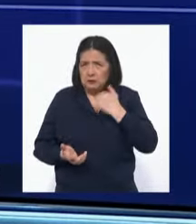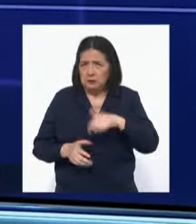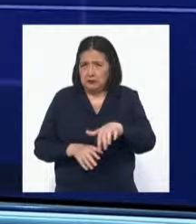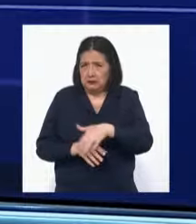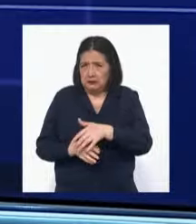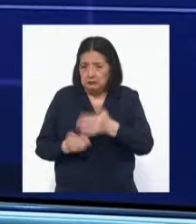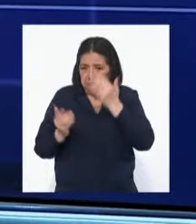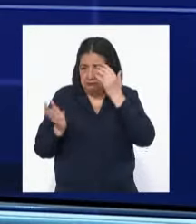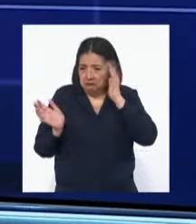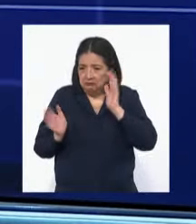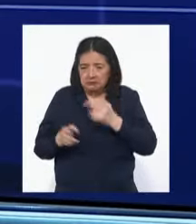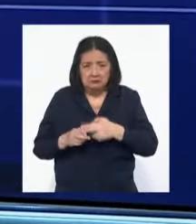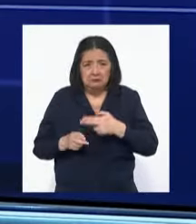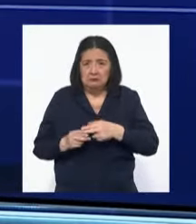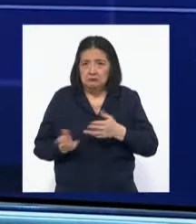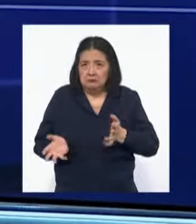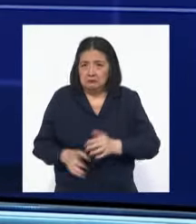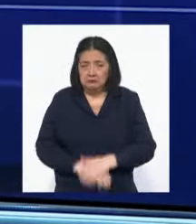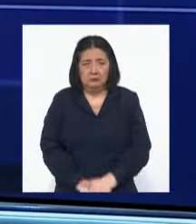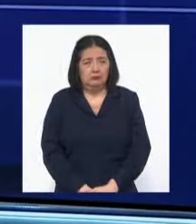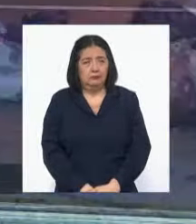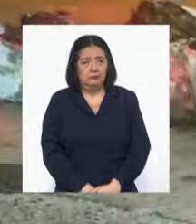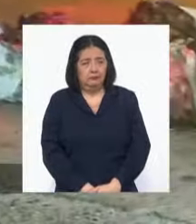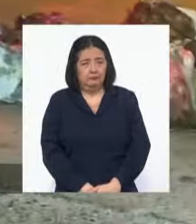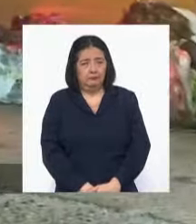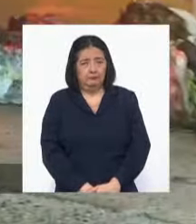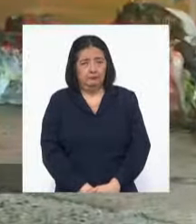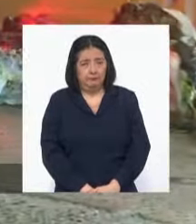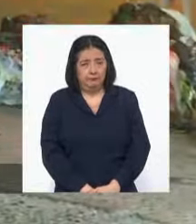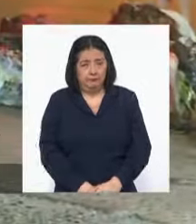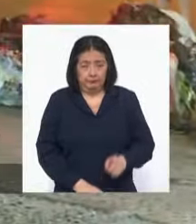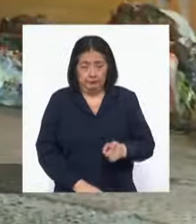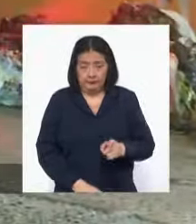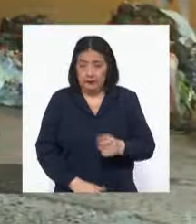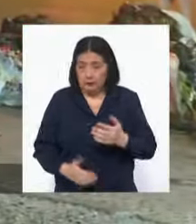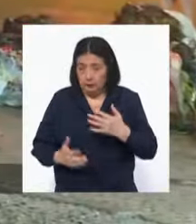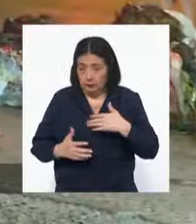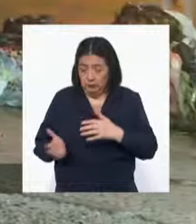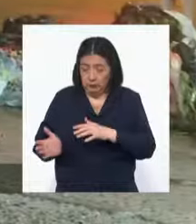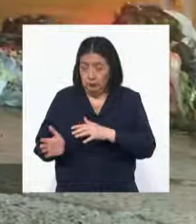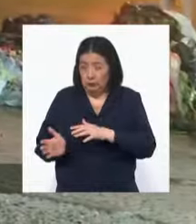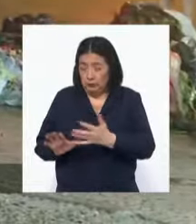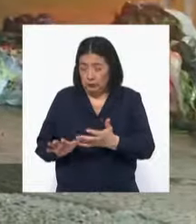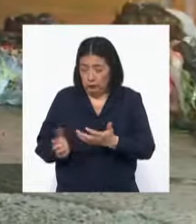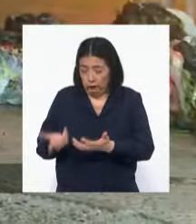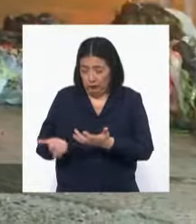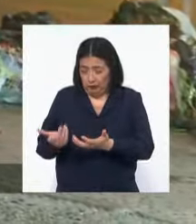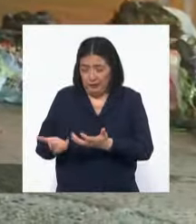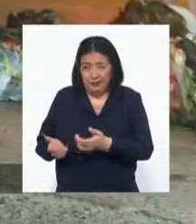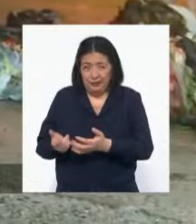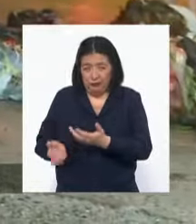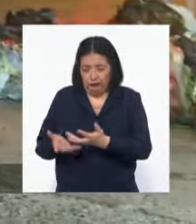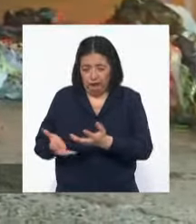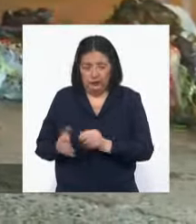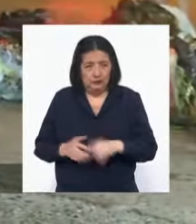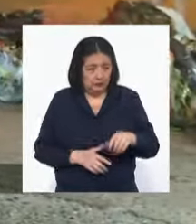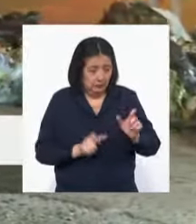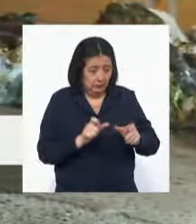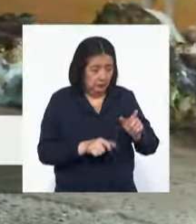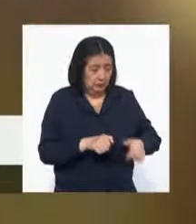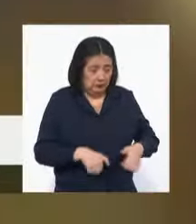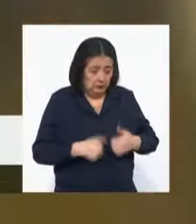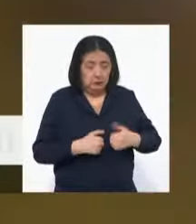que todavía no ha sido identificado. El cuerpo calcinado de un hombre. El macabro escenario que encontraron los